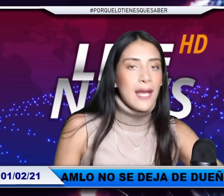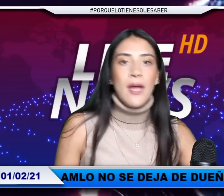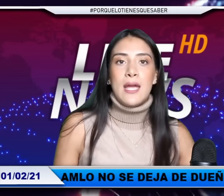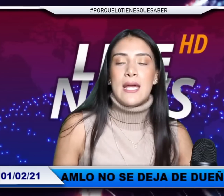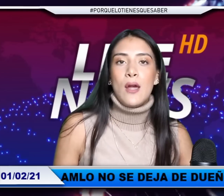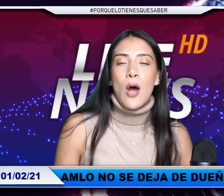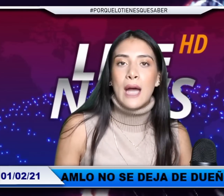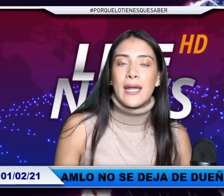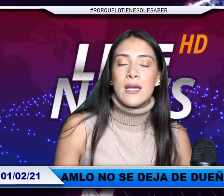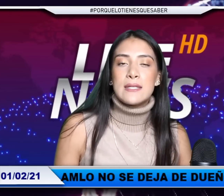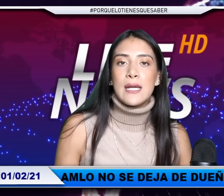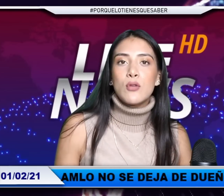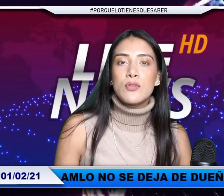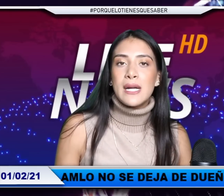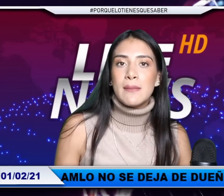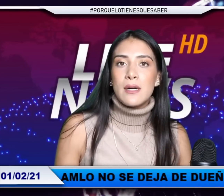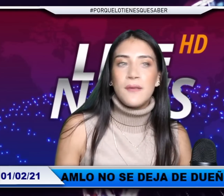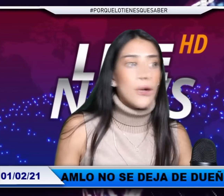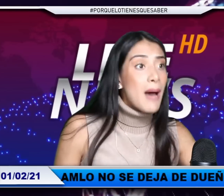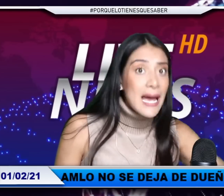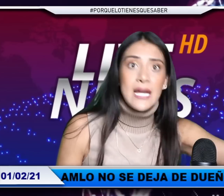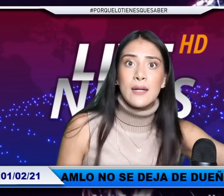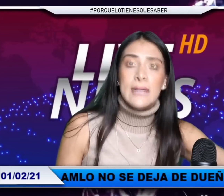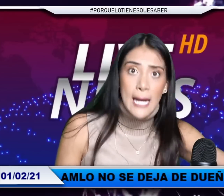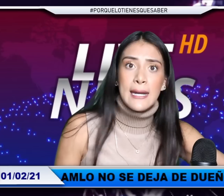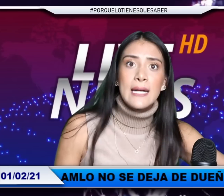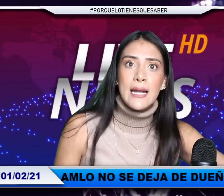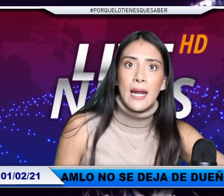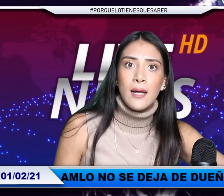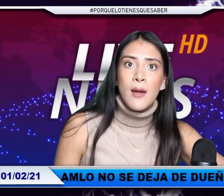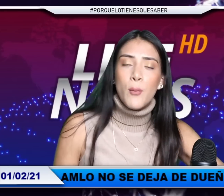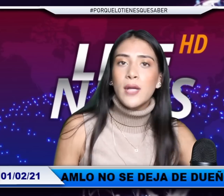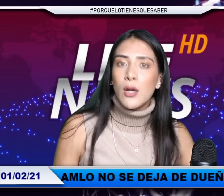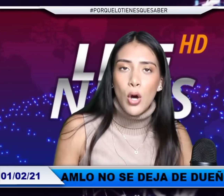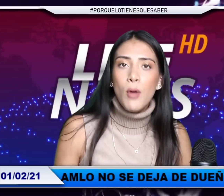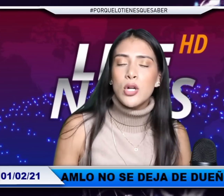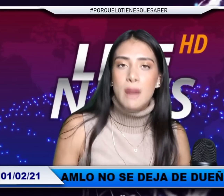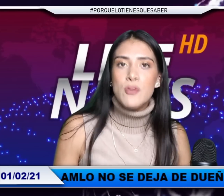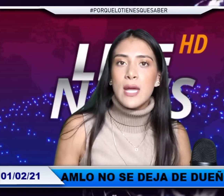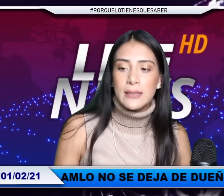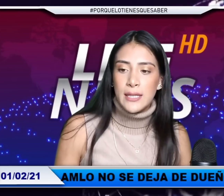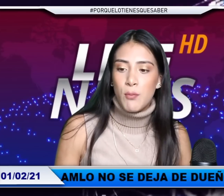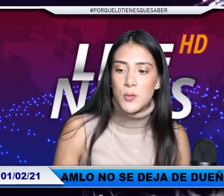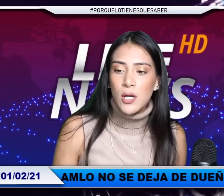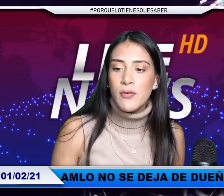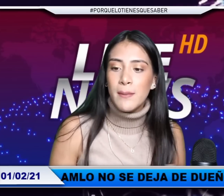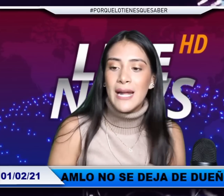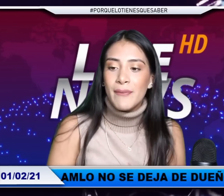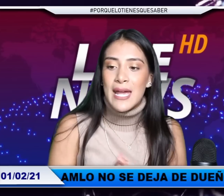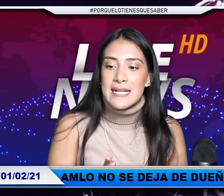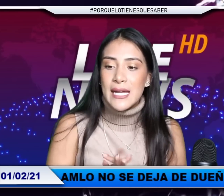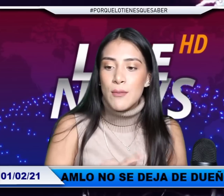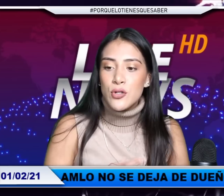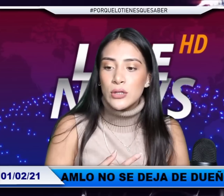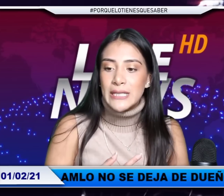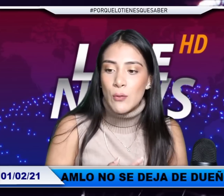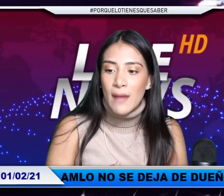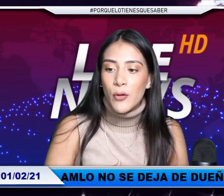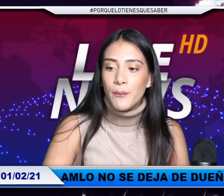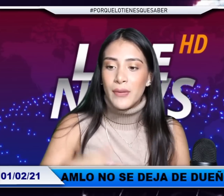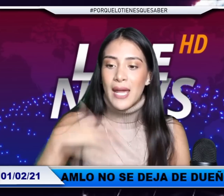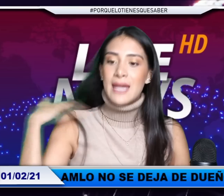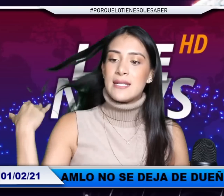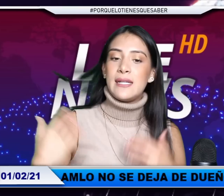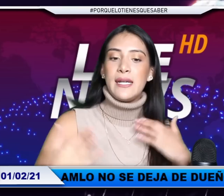qué a qué cruz verde me refiero, vayan y arréglenla, porque no nos vamos a detener. Pues bueno, familia, seguimos